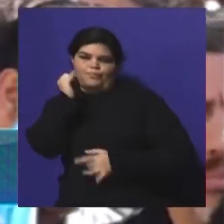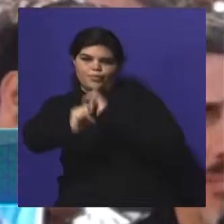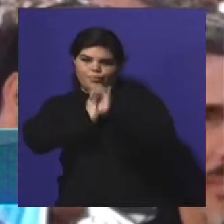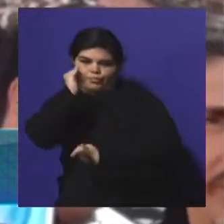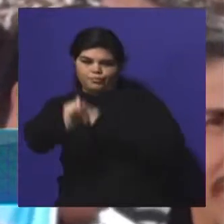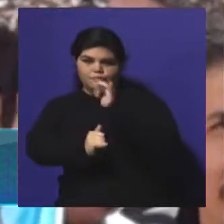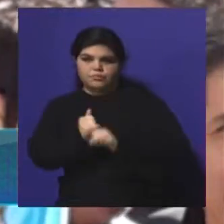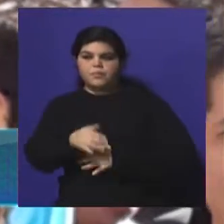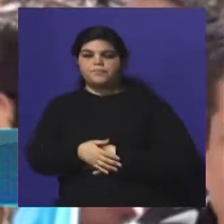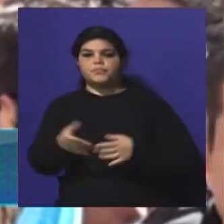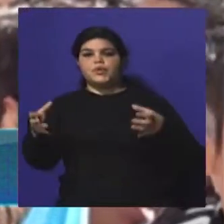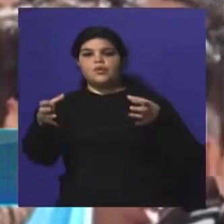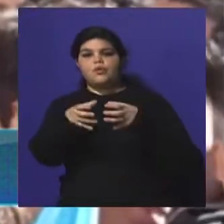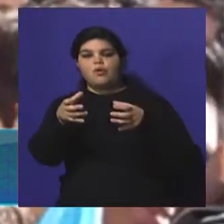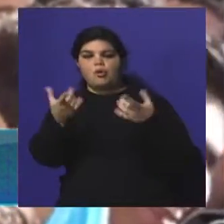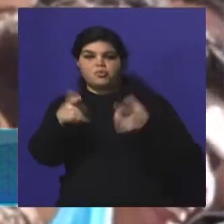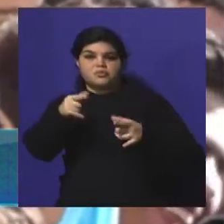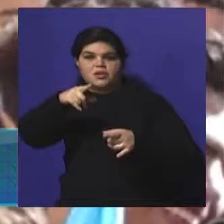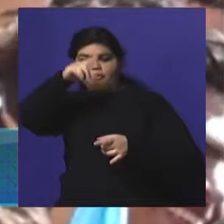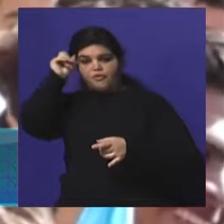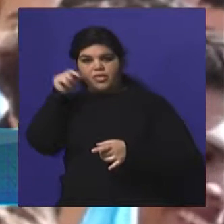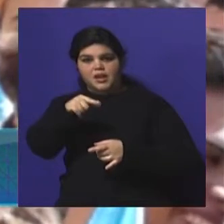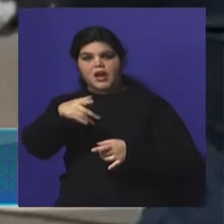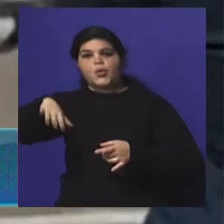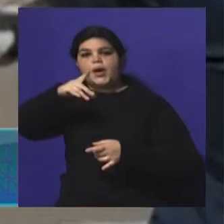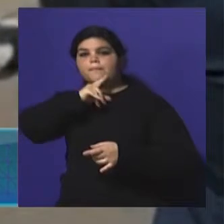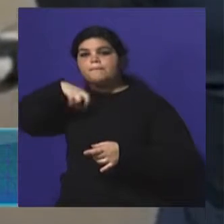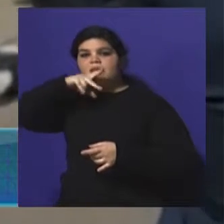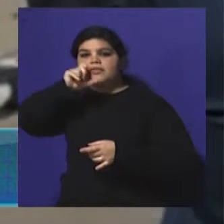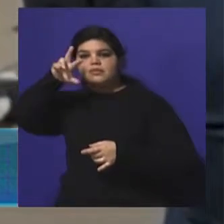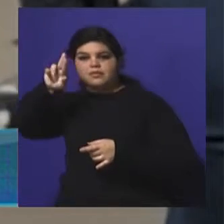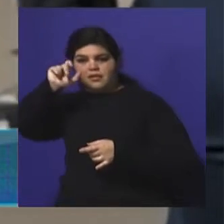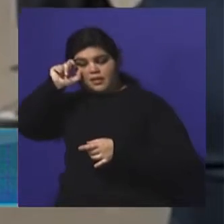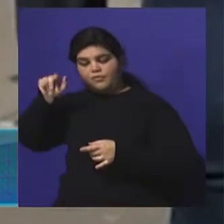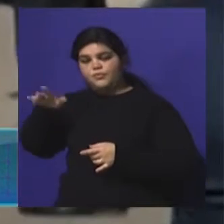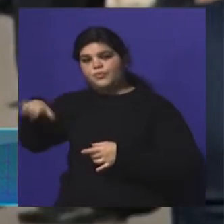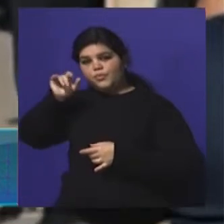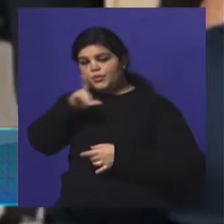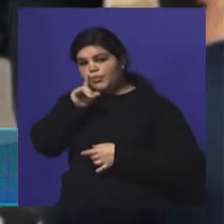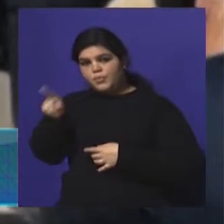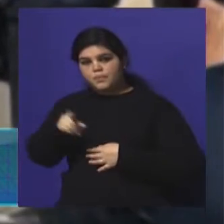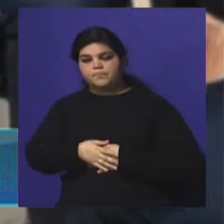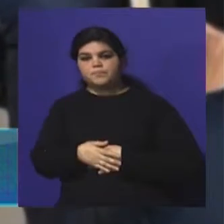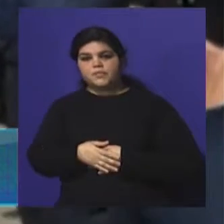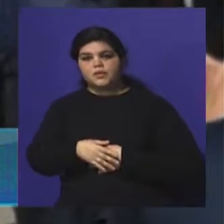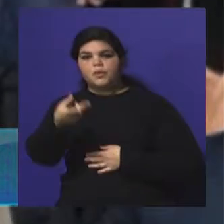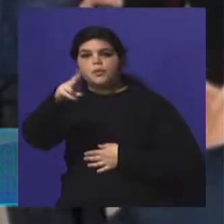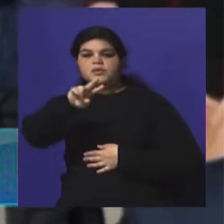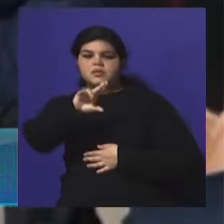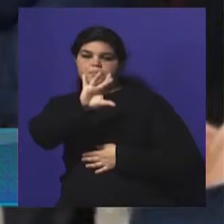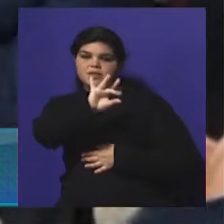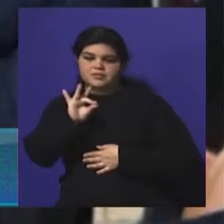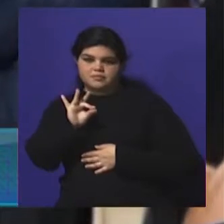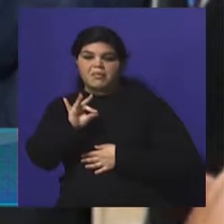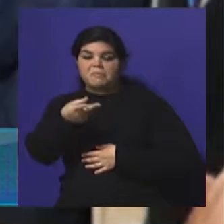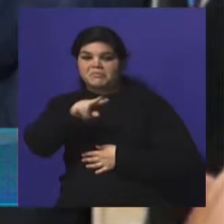el concierto federal que se llevó a cabo en la estación Mitre de Tucumán, estuvo invitada la vicepresidenta Gabriela Michetti. Sí.